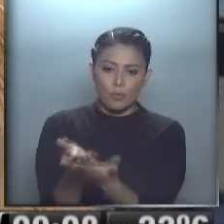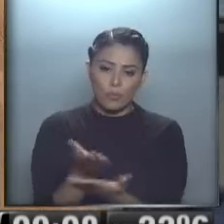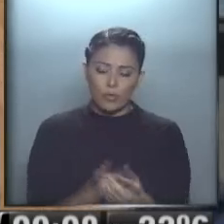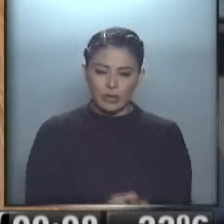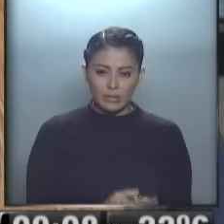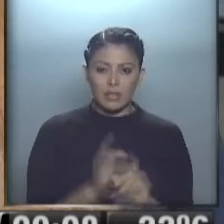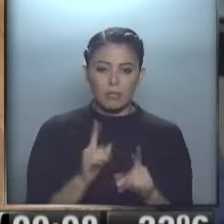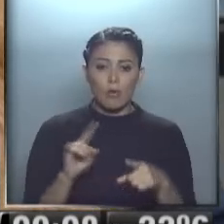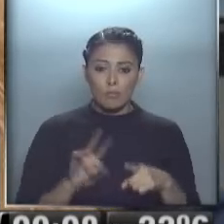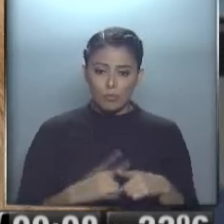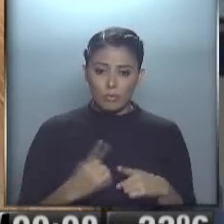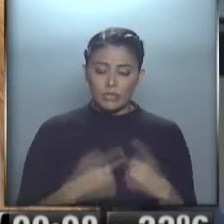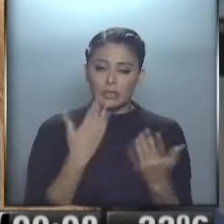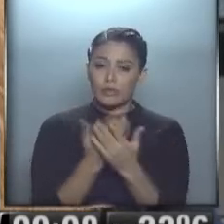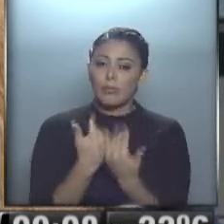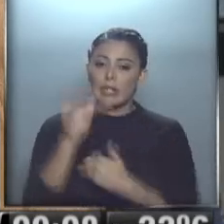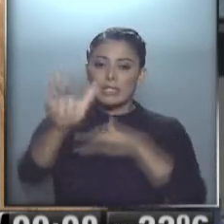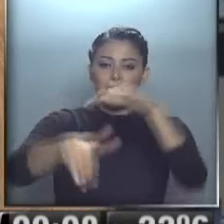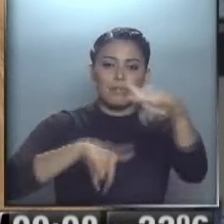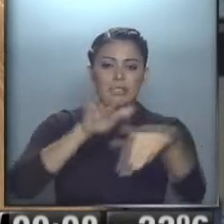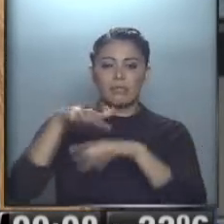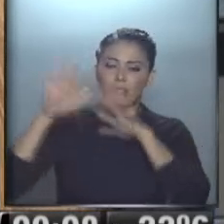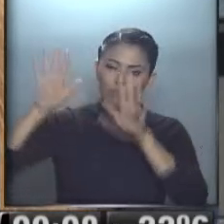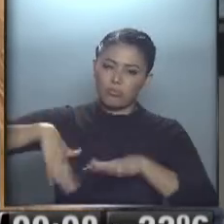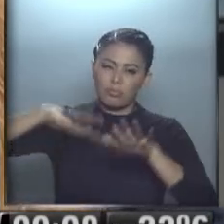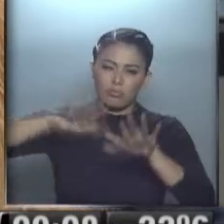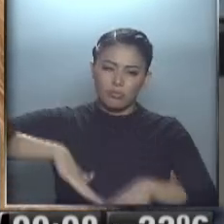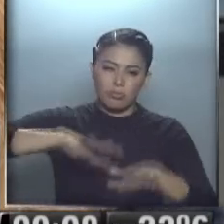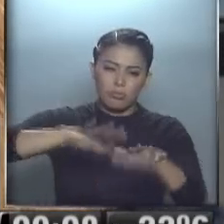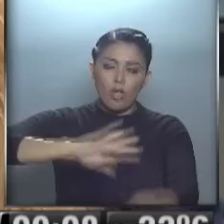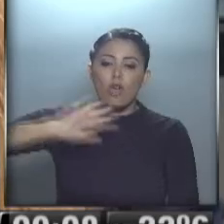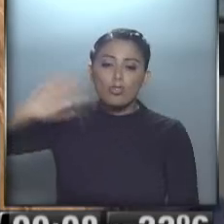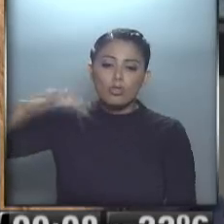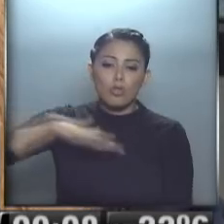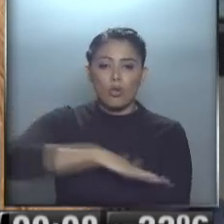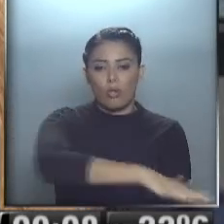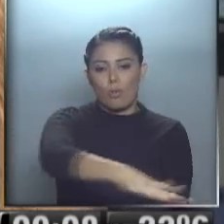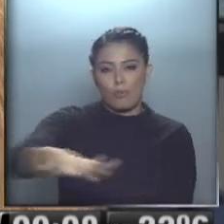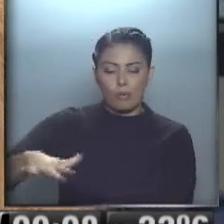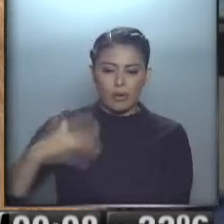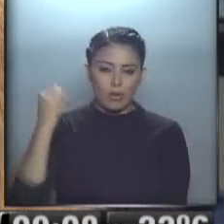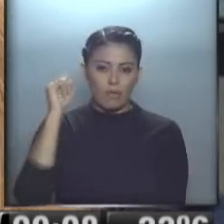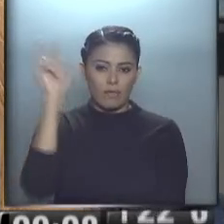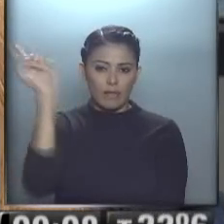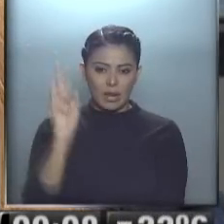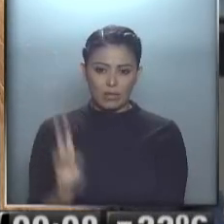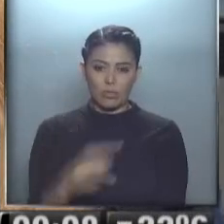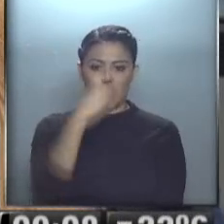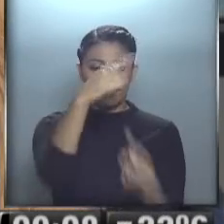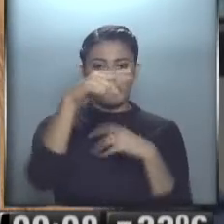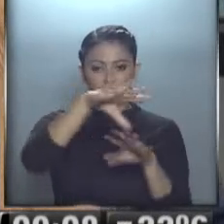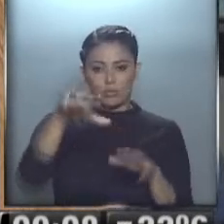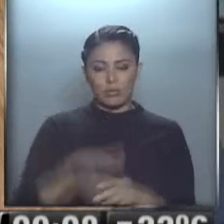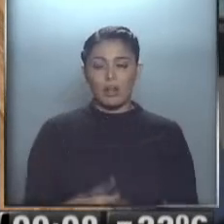área política de ir convocando una gran movilización de toda la comunidad Venezolana en todos sus estamentos